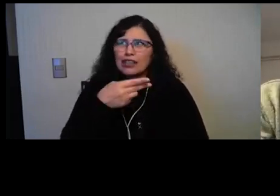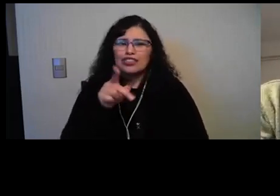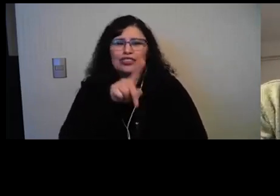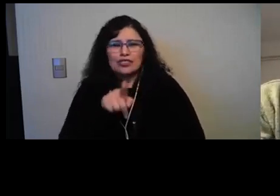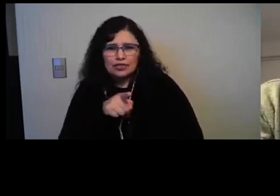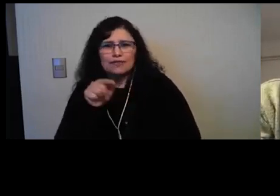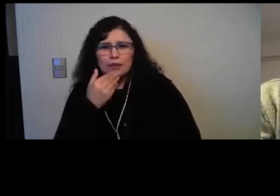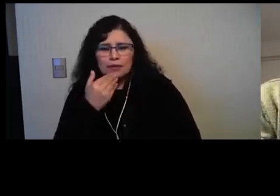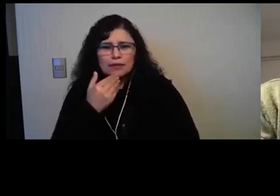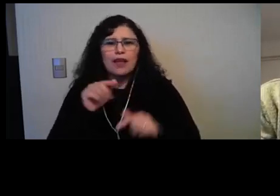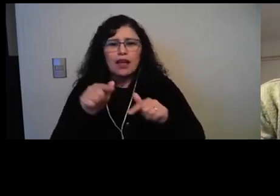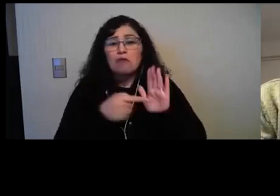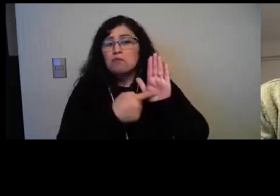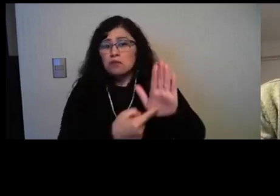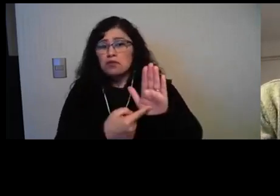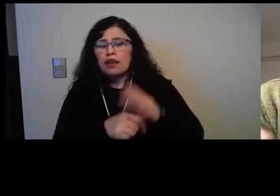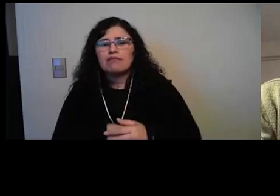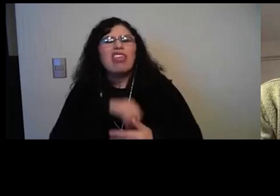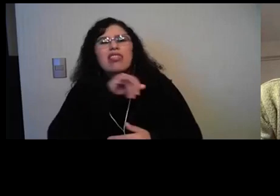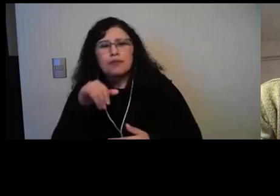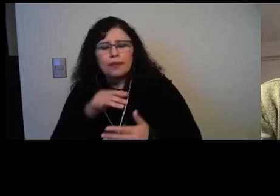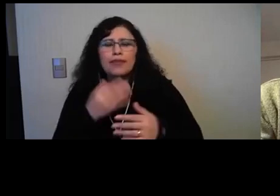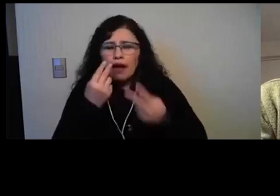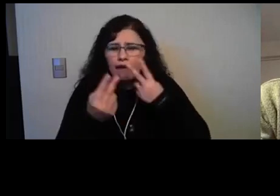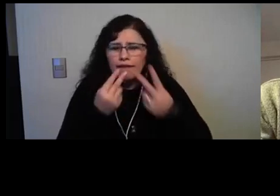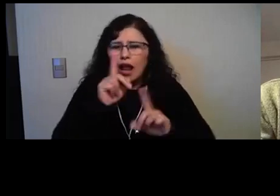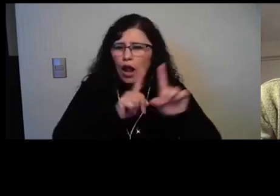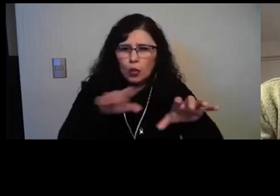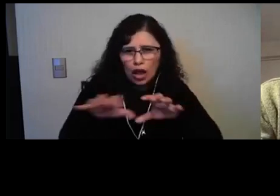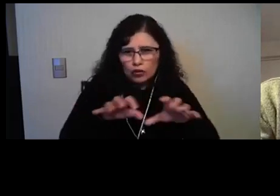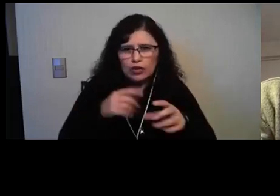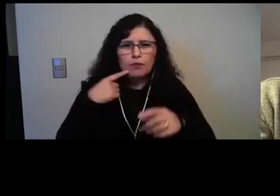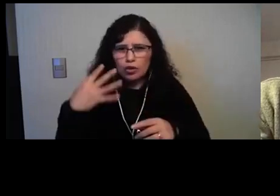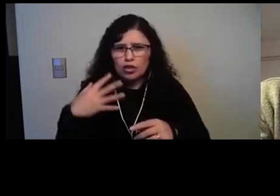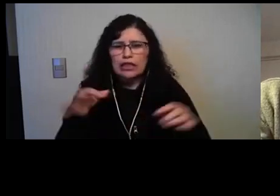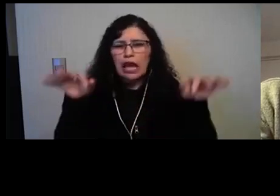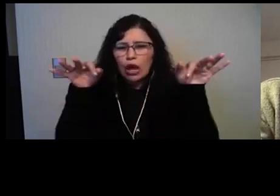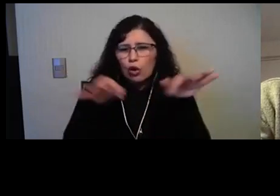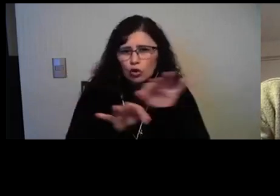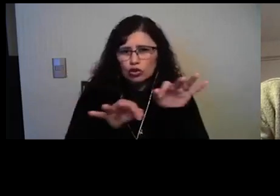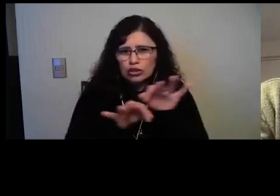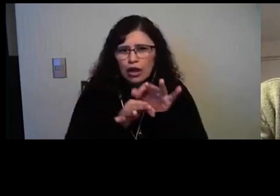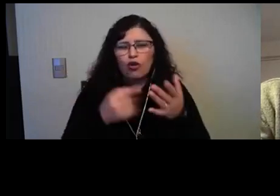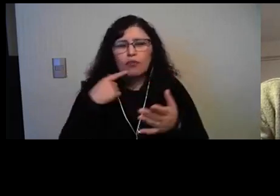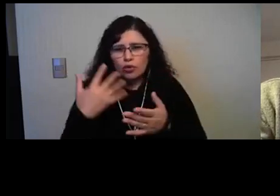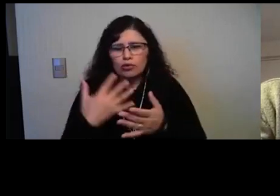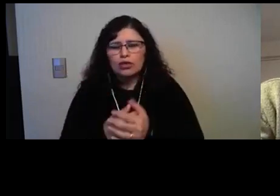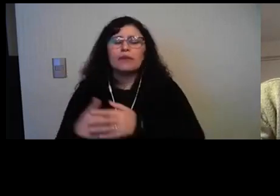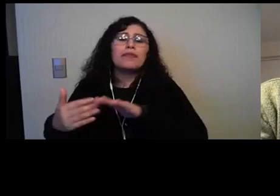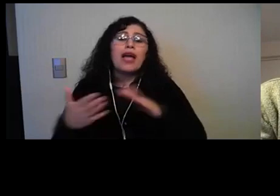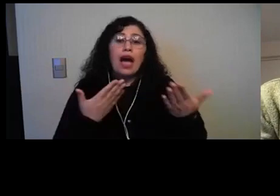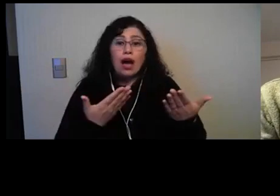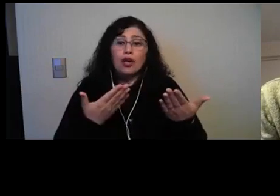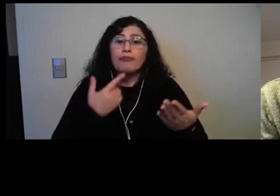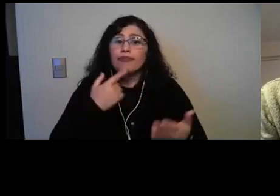pantalla para que podamos visualizar algunas cosas, ¿ya? Y Lo que me interesa hoy día es que